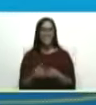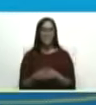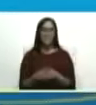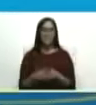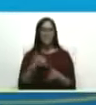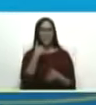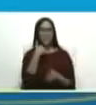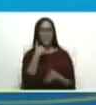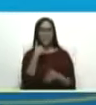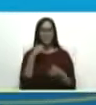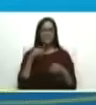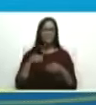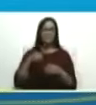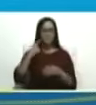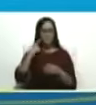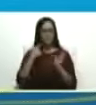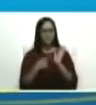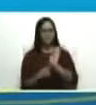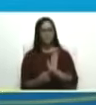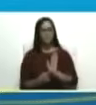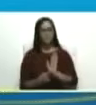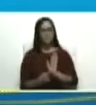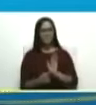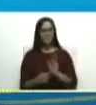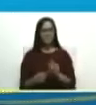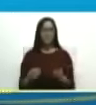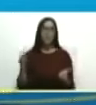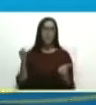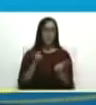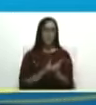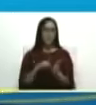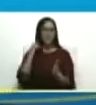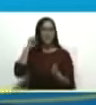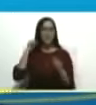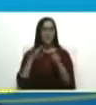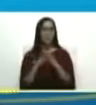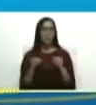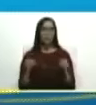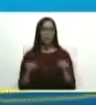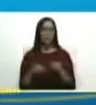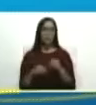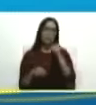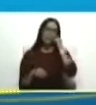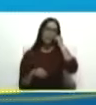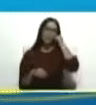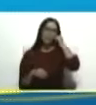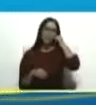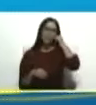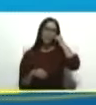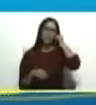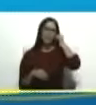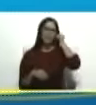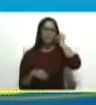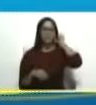graben. Porque por WhatsApp los graban a todos. Tomen ese dato ahí.